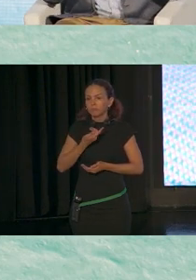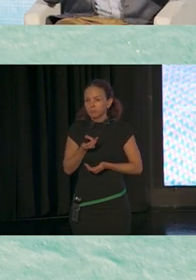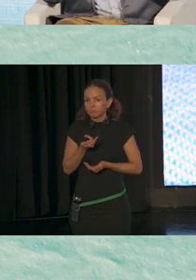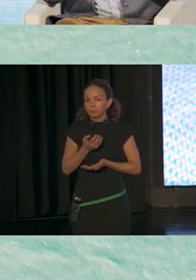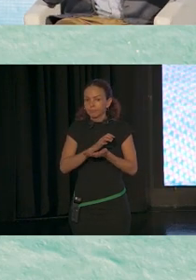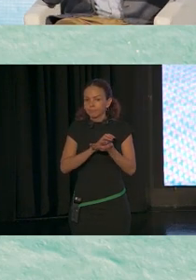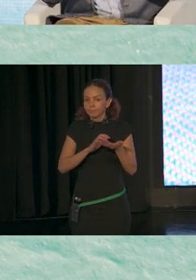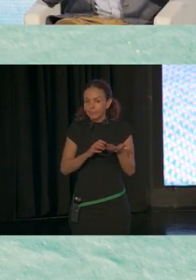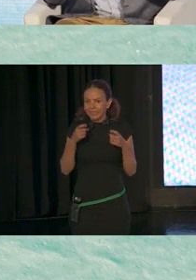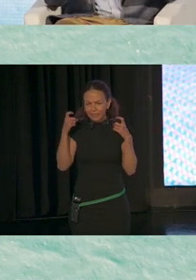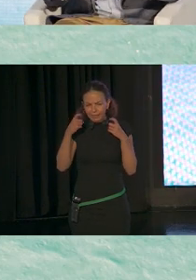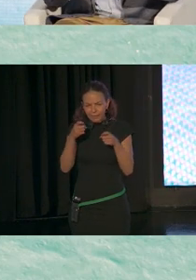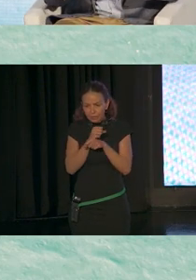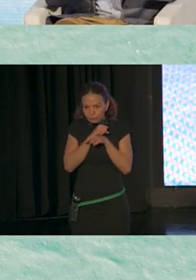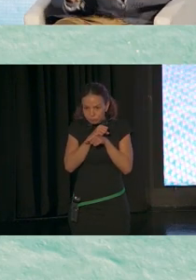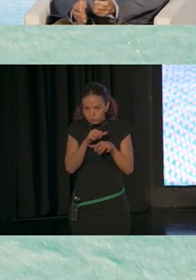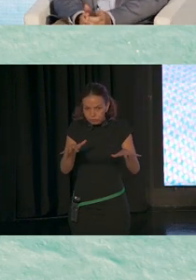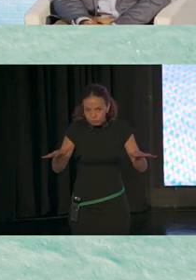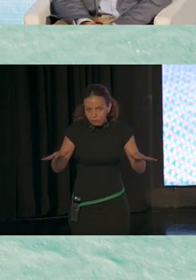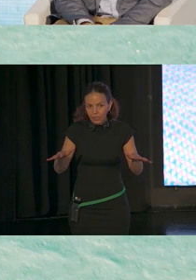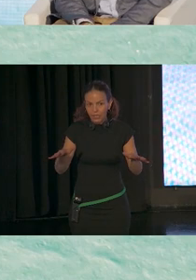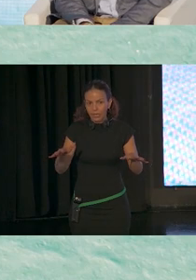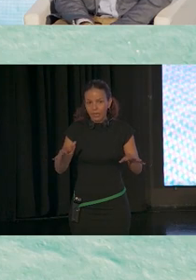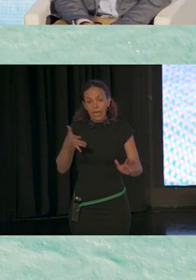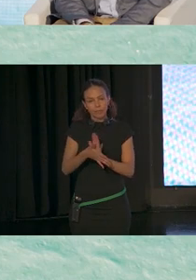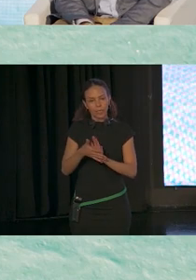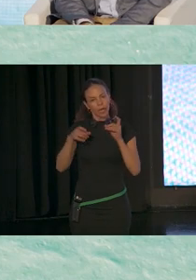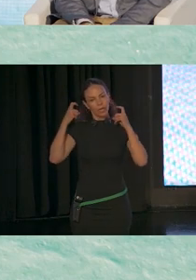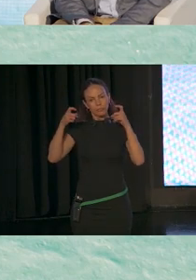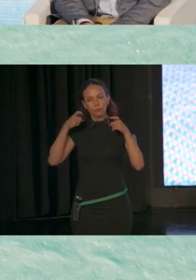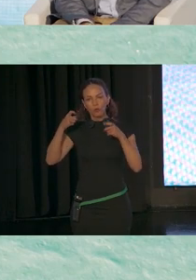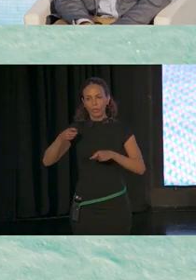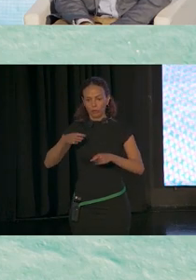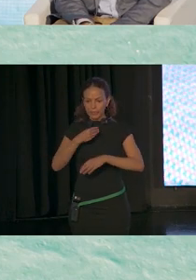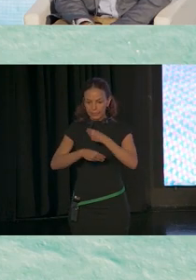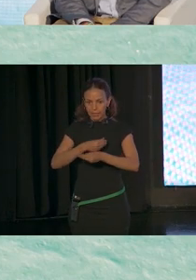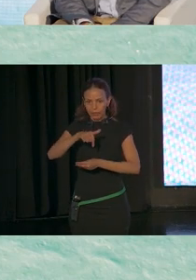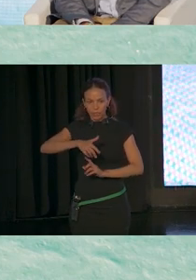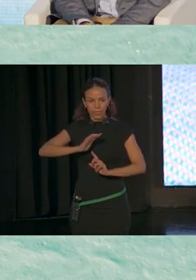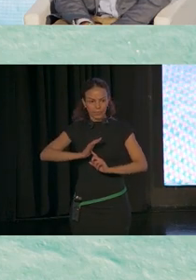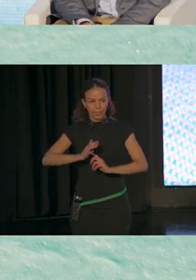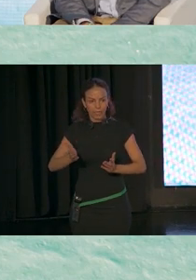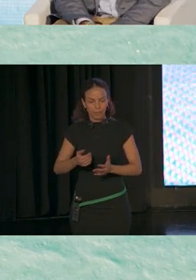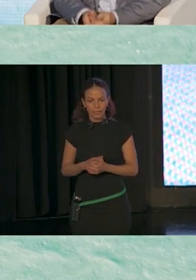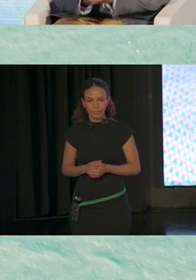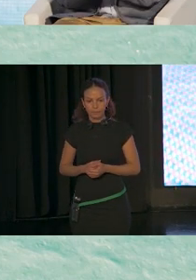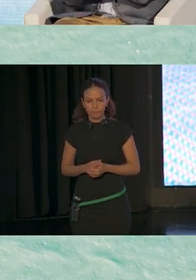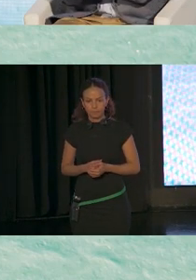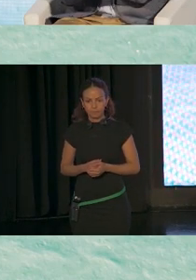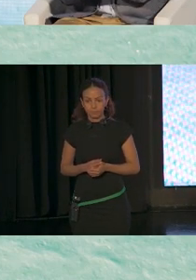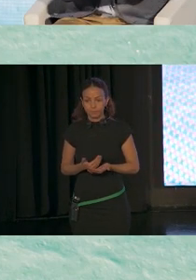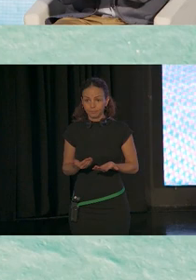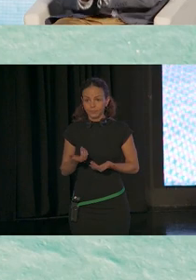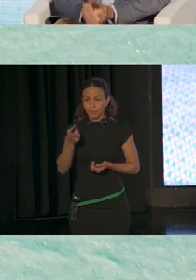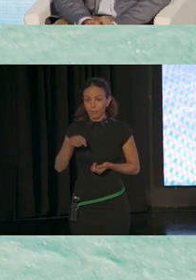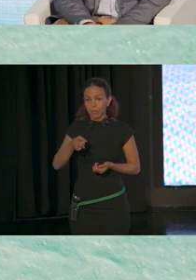intenta transmitir y dar sentido al esfuerzo que se está realizando en Castilla-La Mancha y que de alguna manera